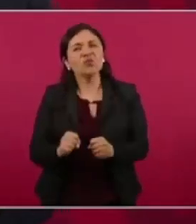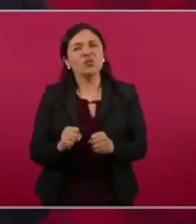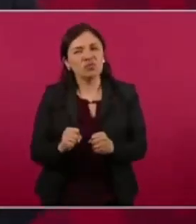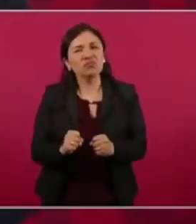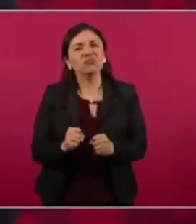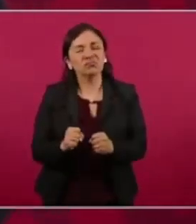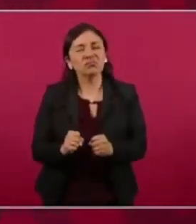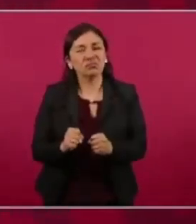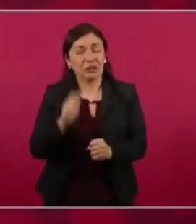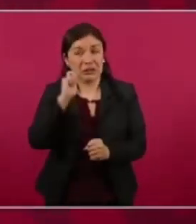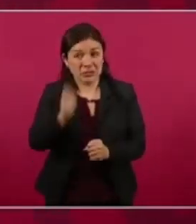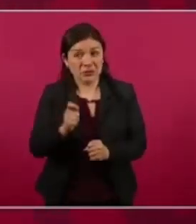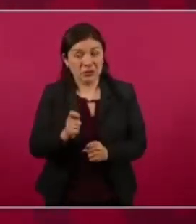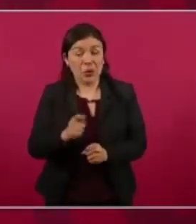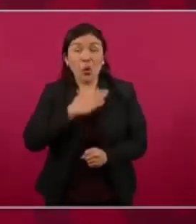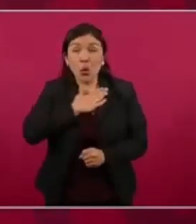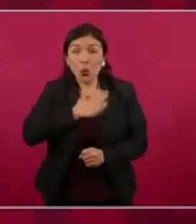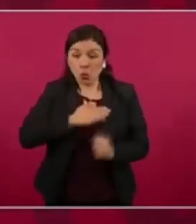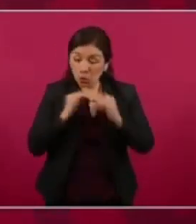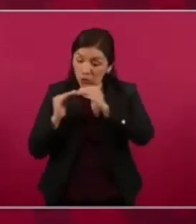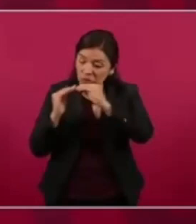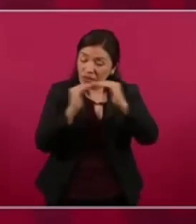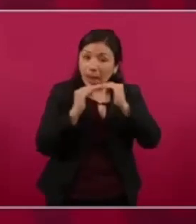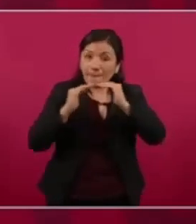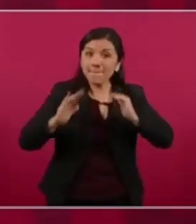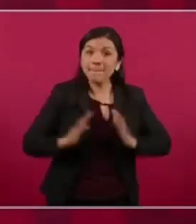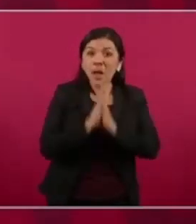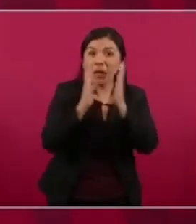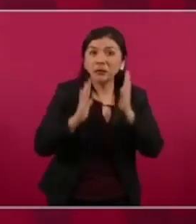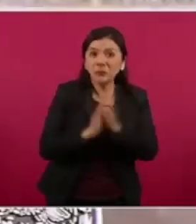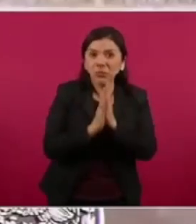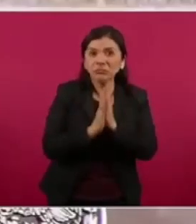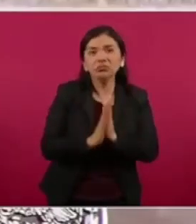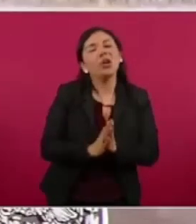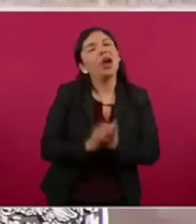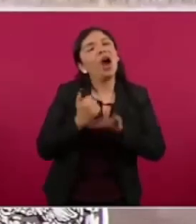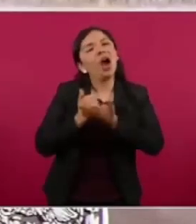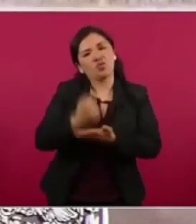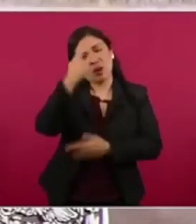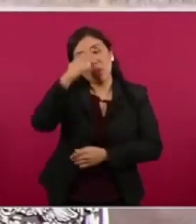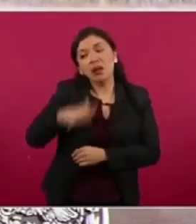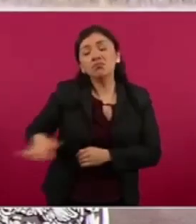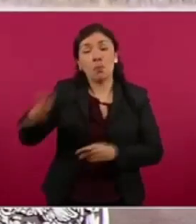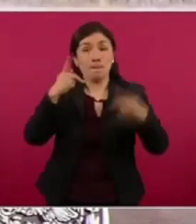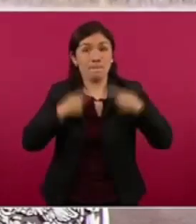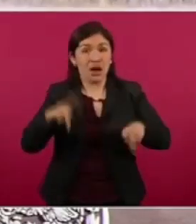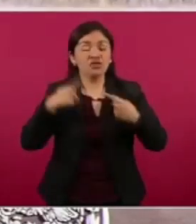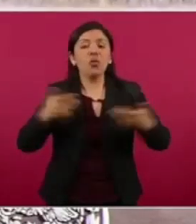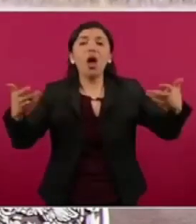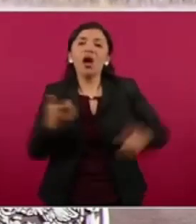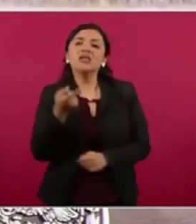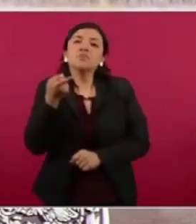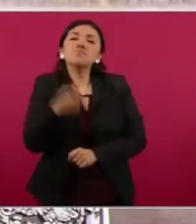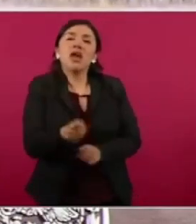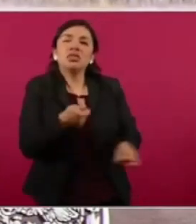de que la democracia es el poder del pueblo.